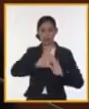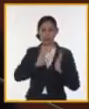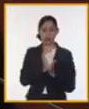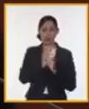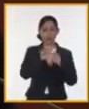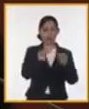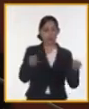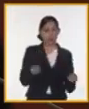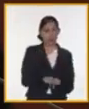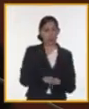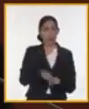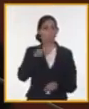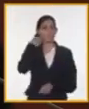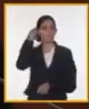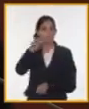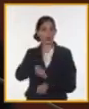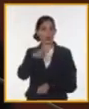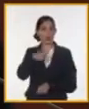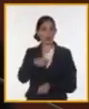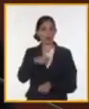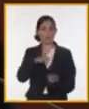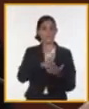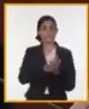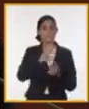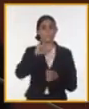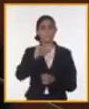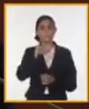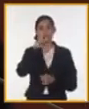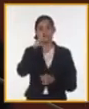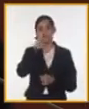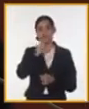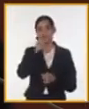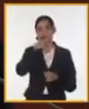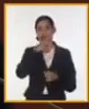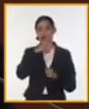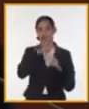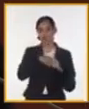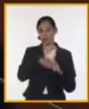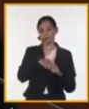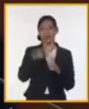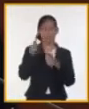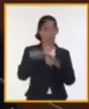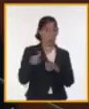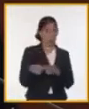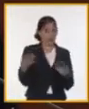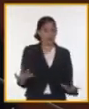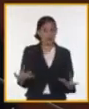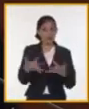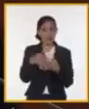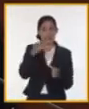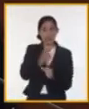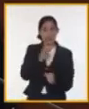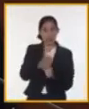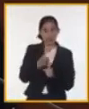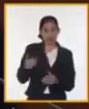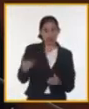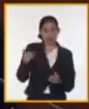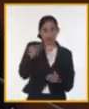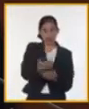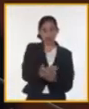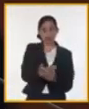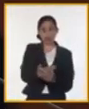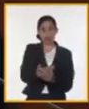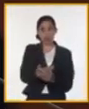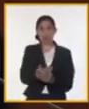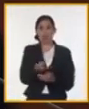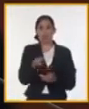enfrentamiento jurídico penal, el MININ, la Fiscalía y el Tribunal Supremo. Nos mantenemos trabajando en la captación de todos